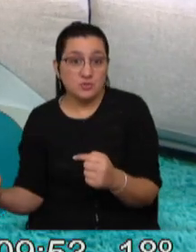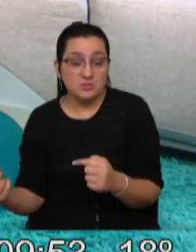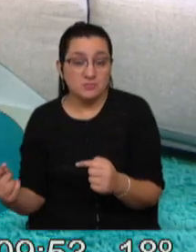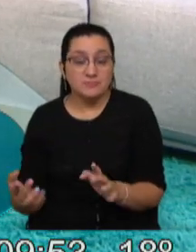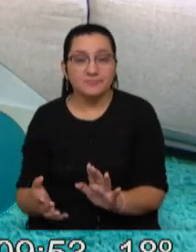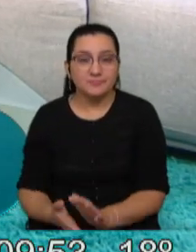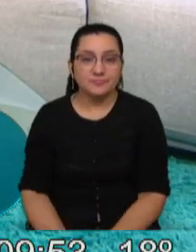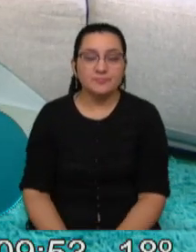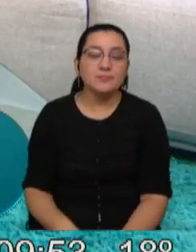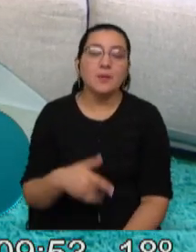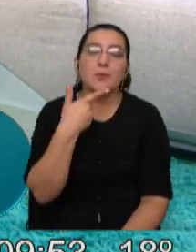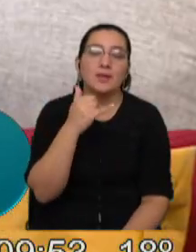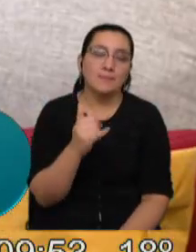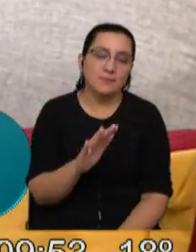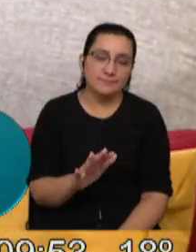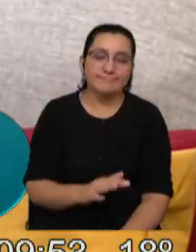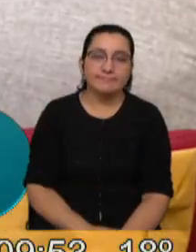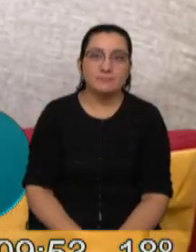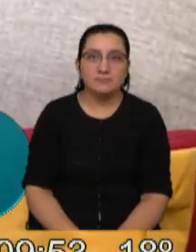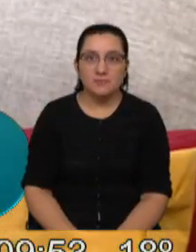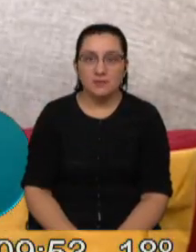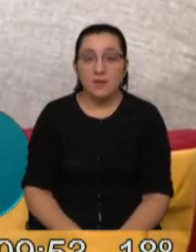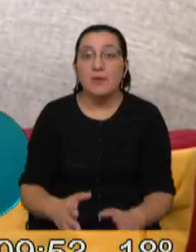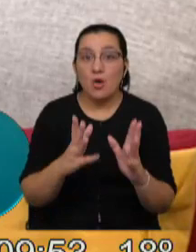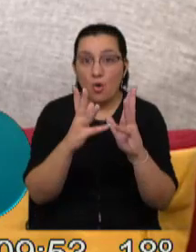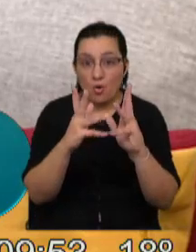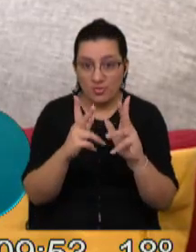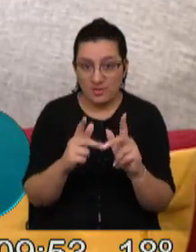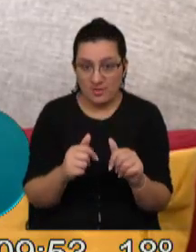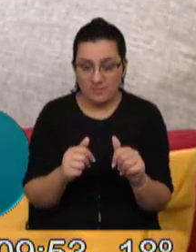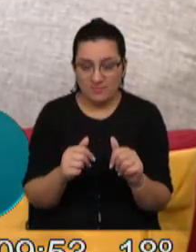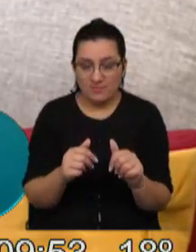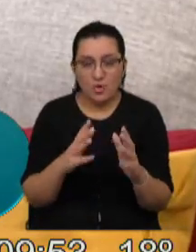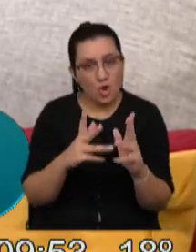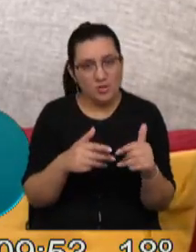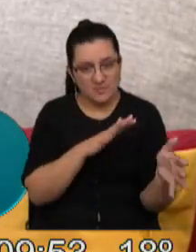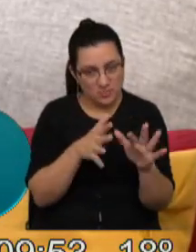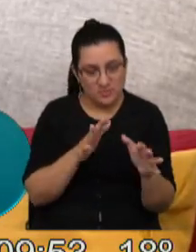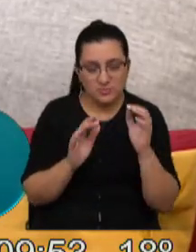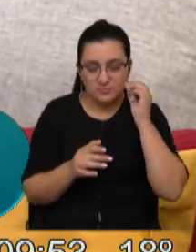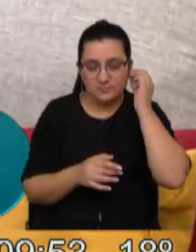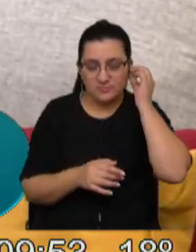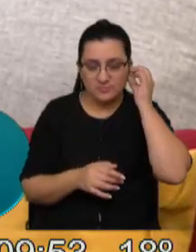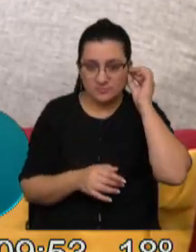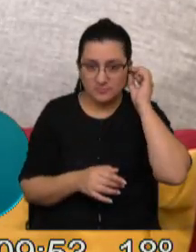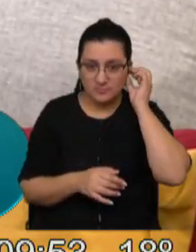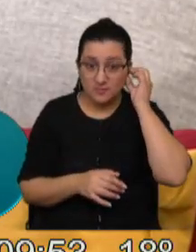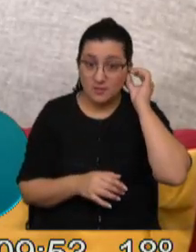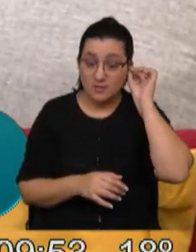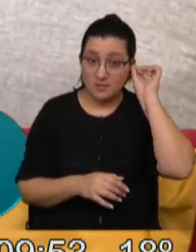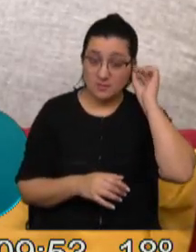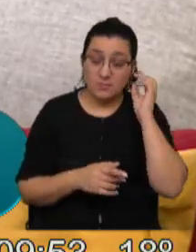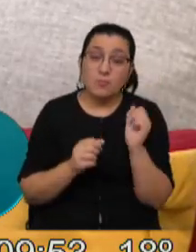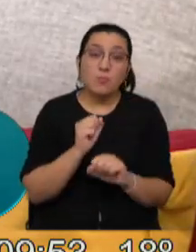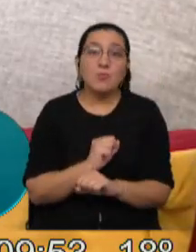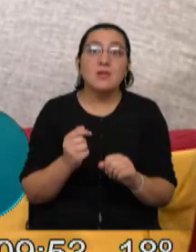síntoma de. Ejemplo, en realidad, para tener cierto orden, pero el orden es más o menos práctico. Podemos tener,